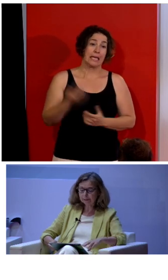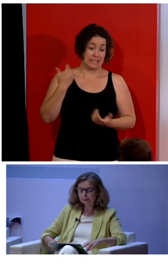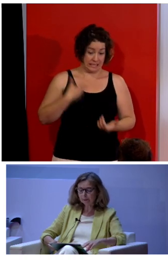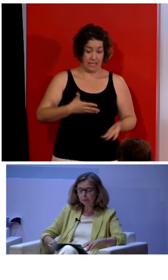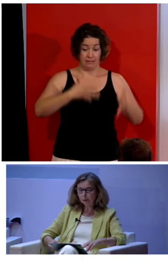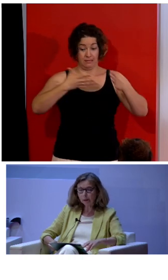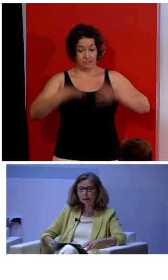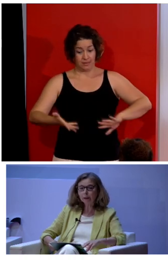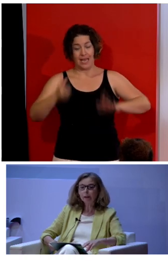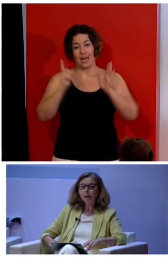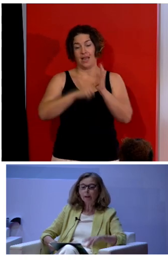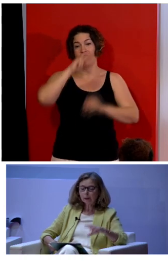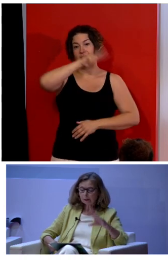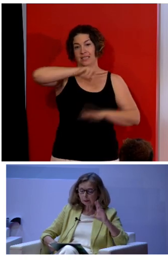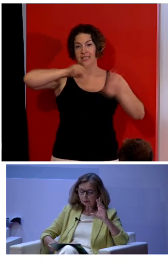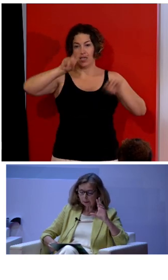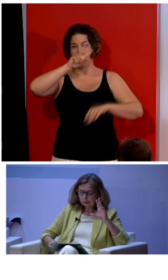Ley 26/2011,